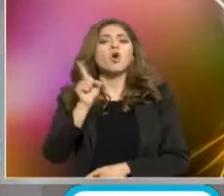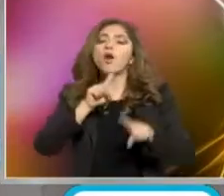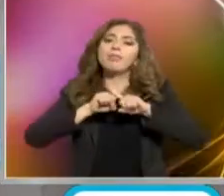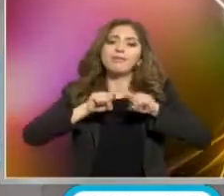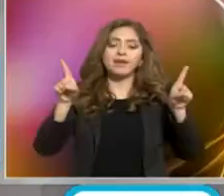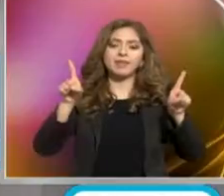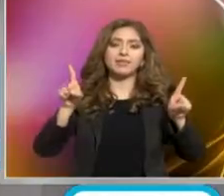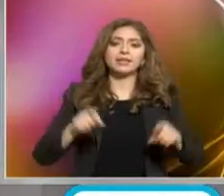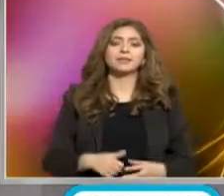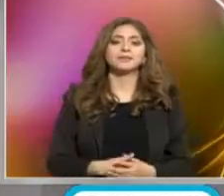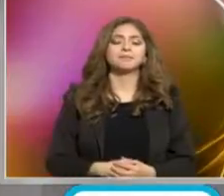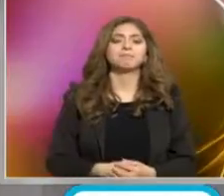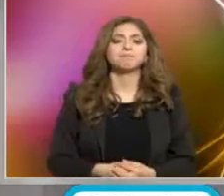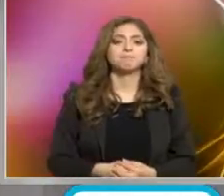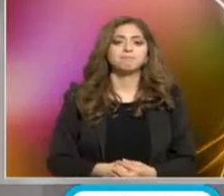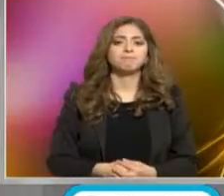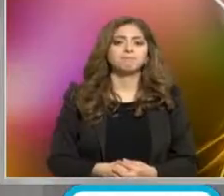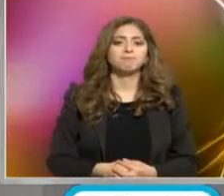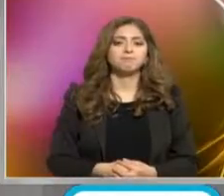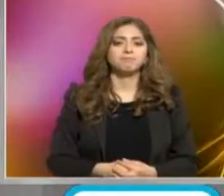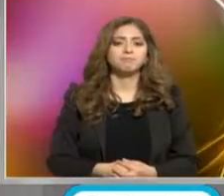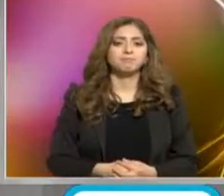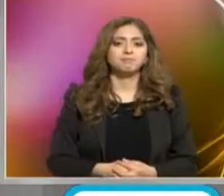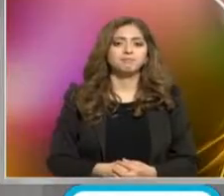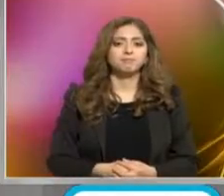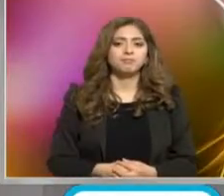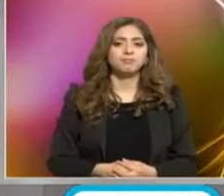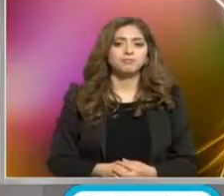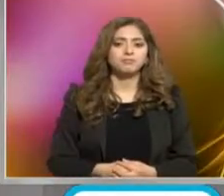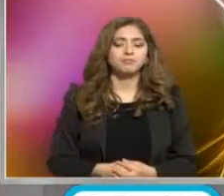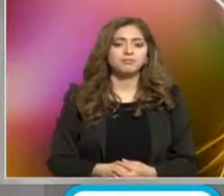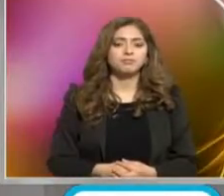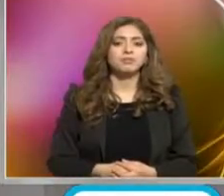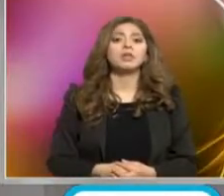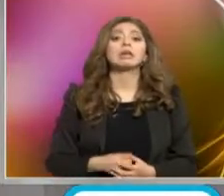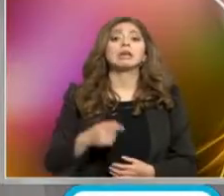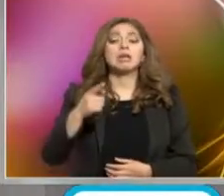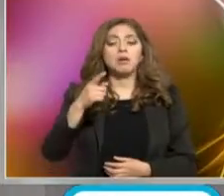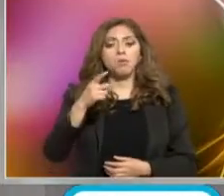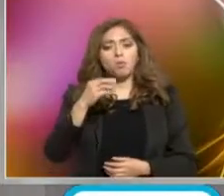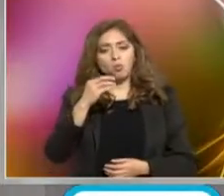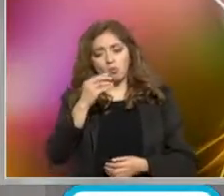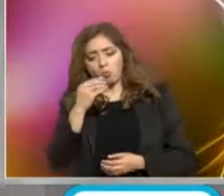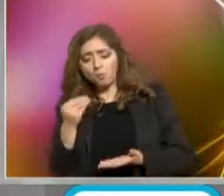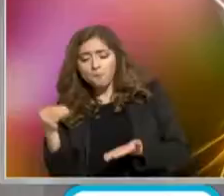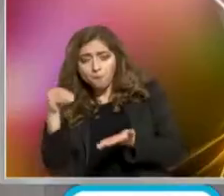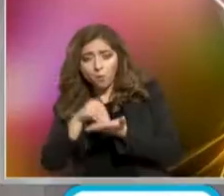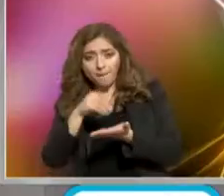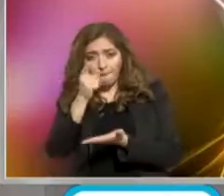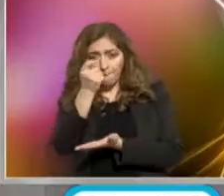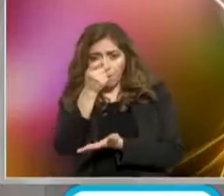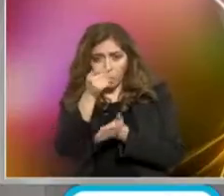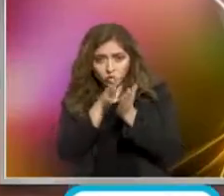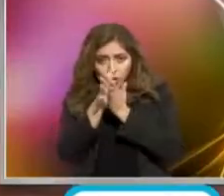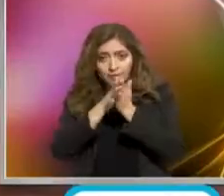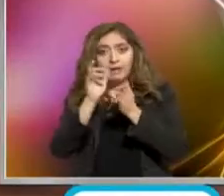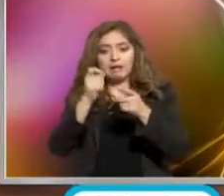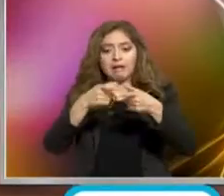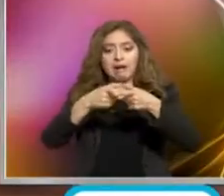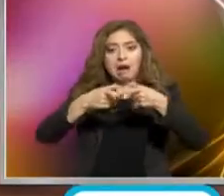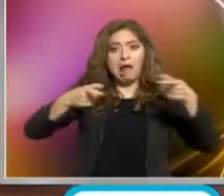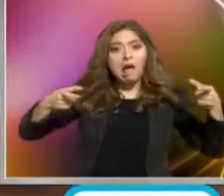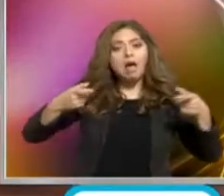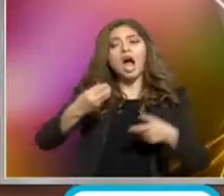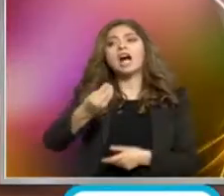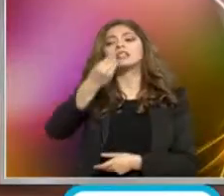debemos de incluir una pequeña ración, no excedernos. Porque No una también barra.